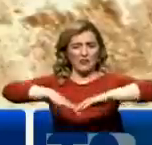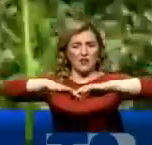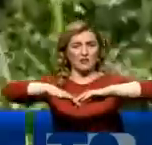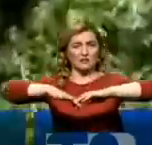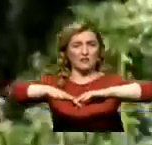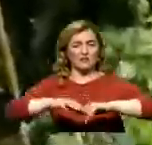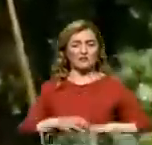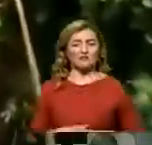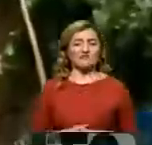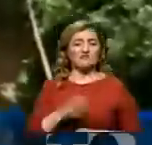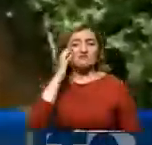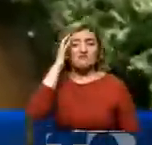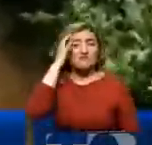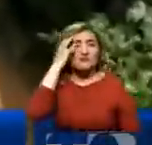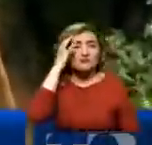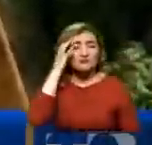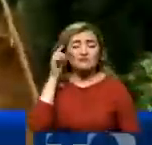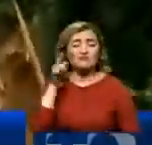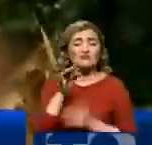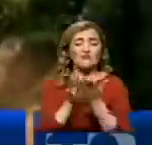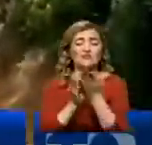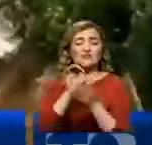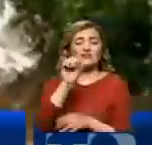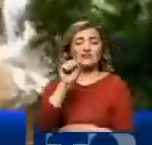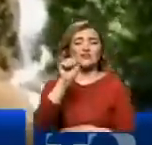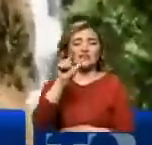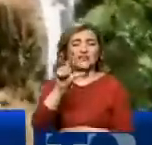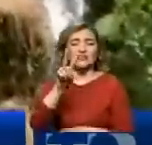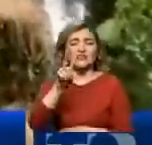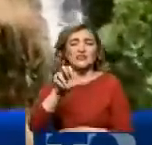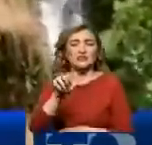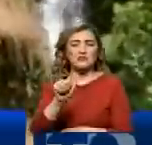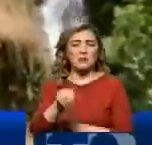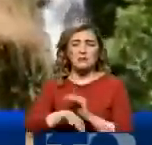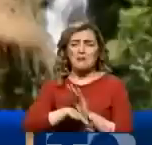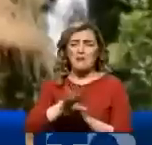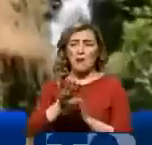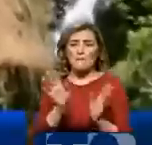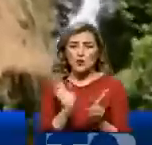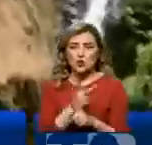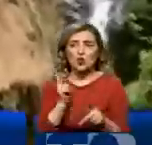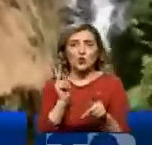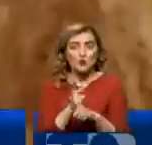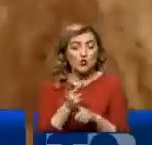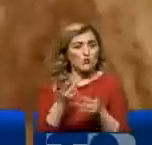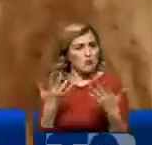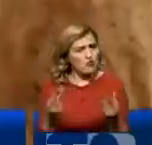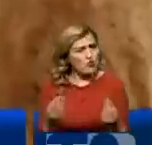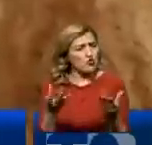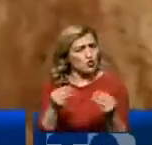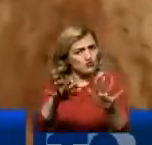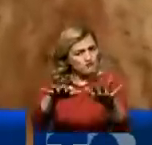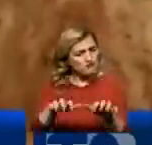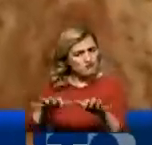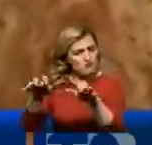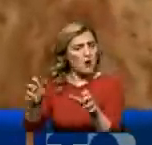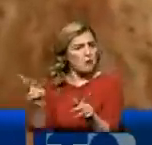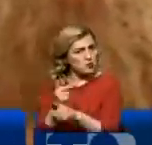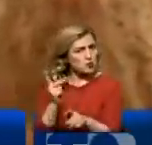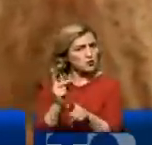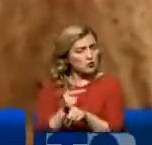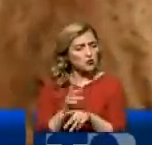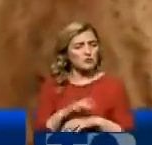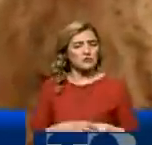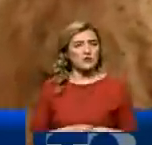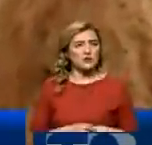está más alta. Están preocupados pues la parroquia Salvias Altos es una de las zonas más productivas del cantón. A ello se suman las pocas